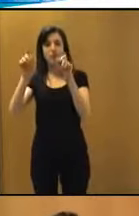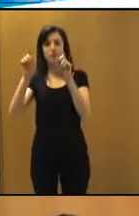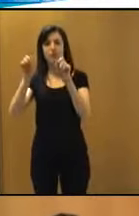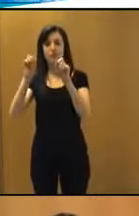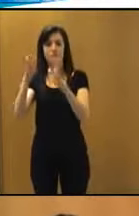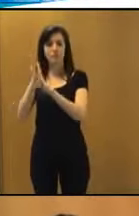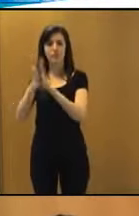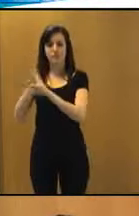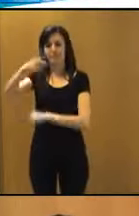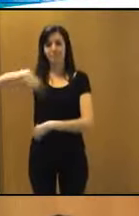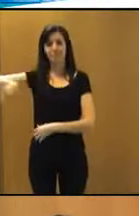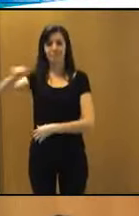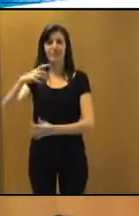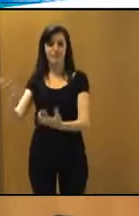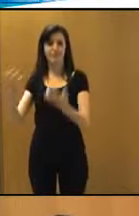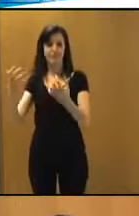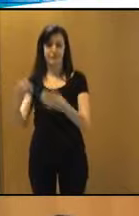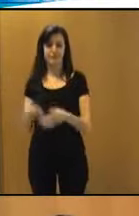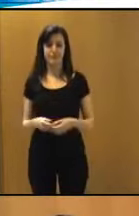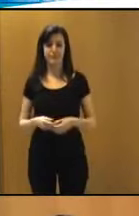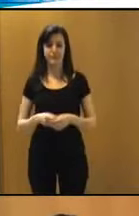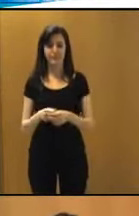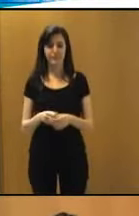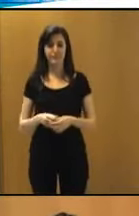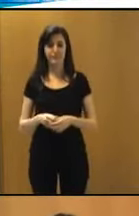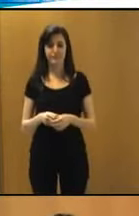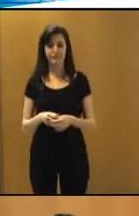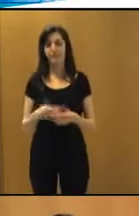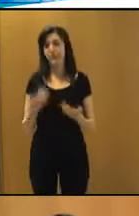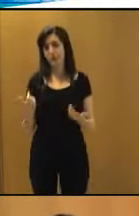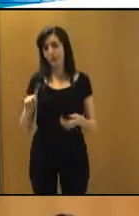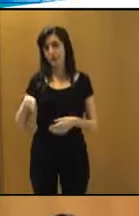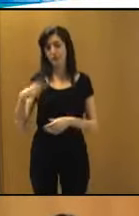en beneficio de la sociedad. Después estaban